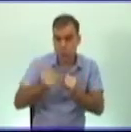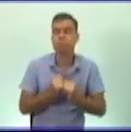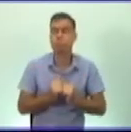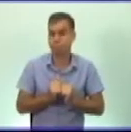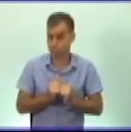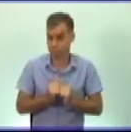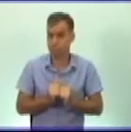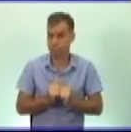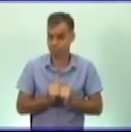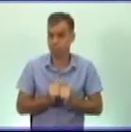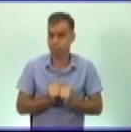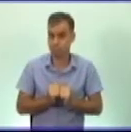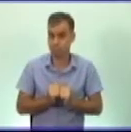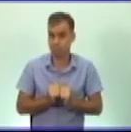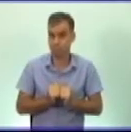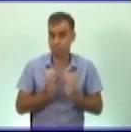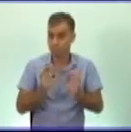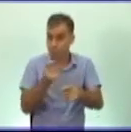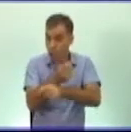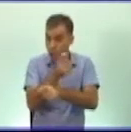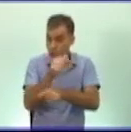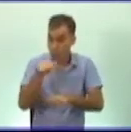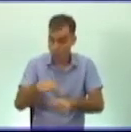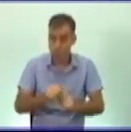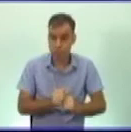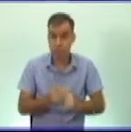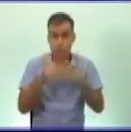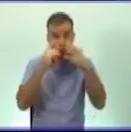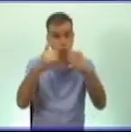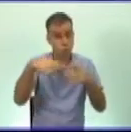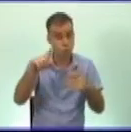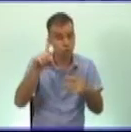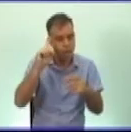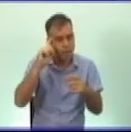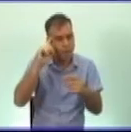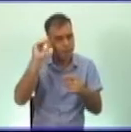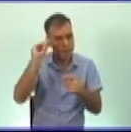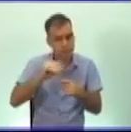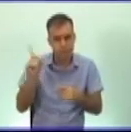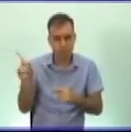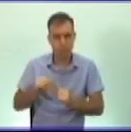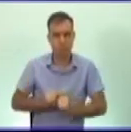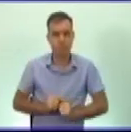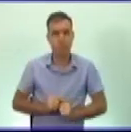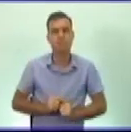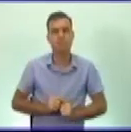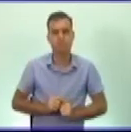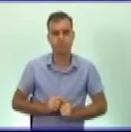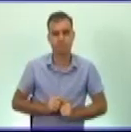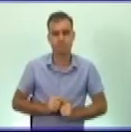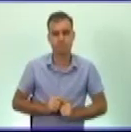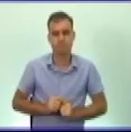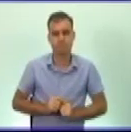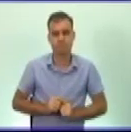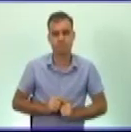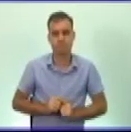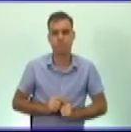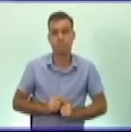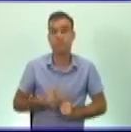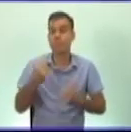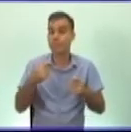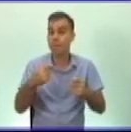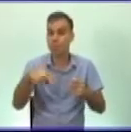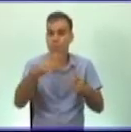que terminamos, o sea, acabamos de dar hoy. Es importante esta aclaración. Ustedes además deben de utilizar libro